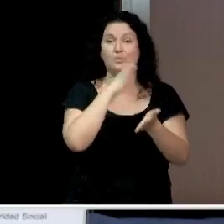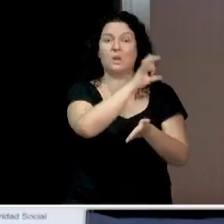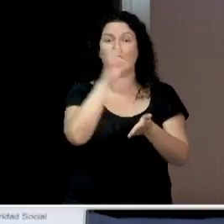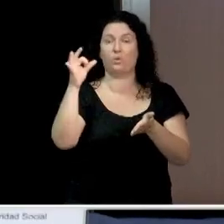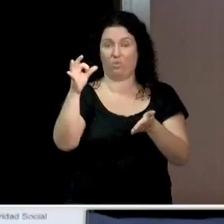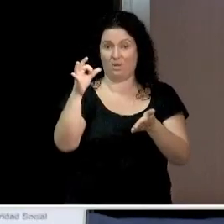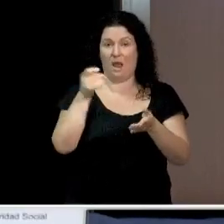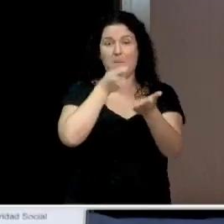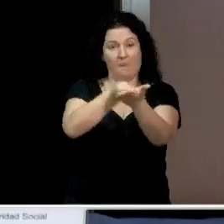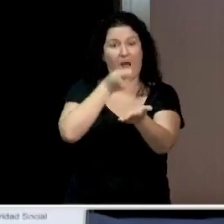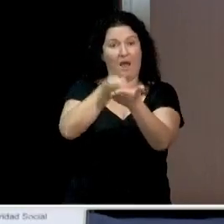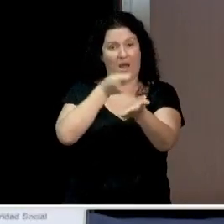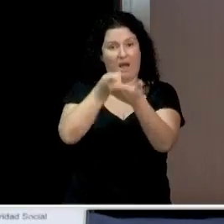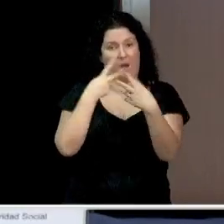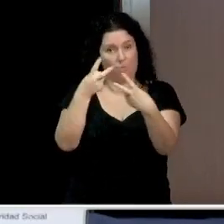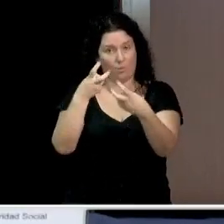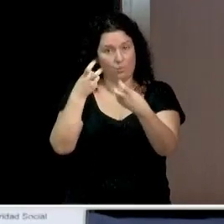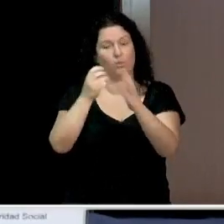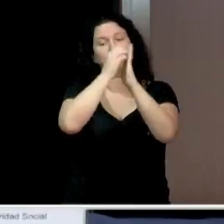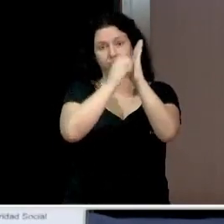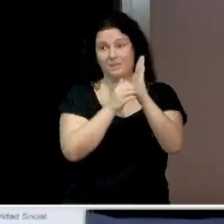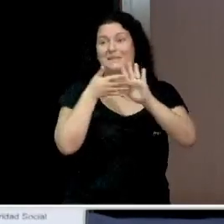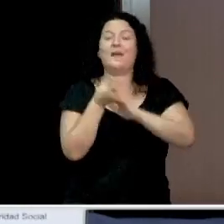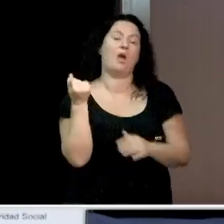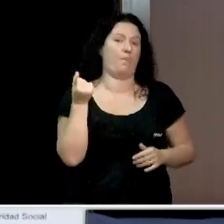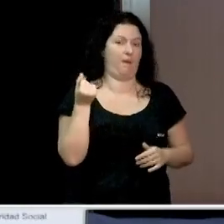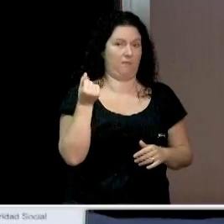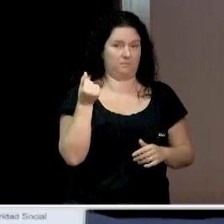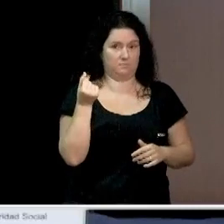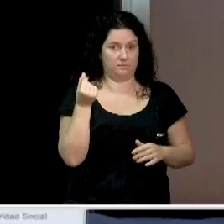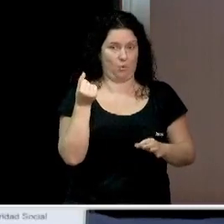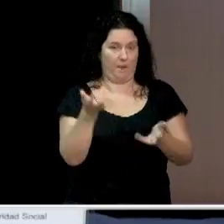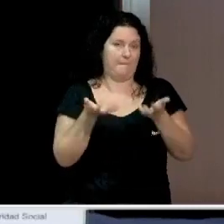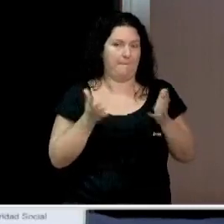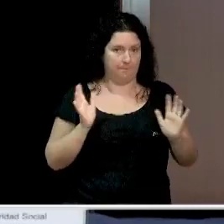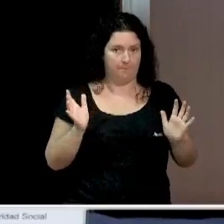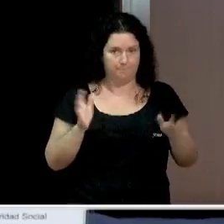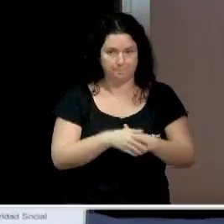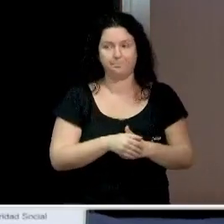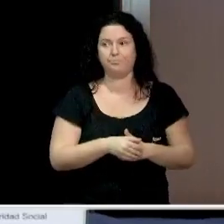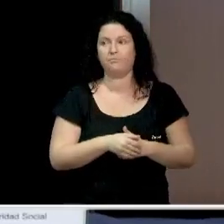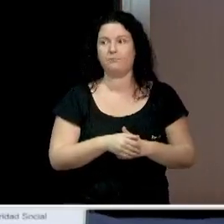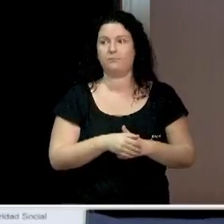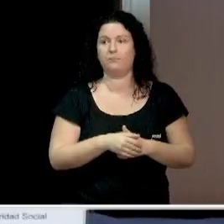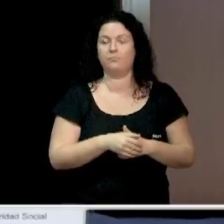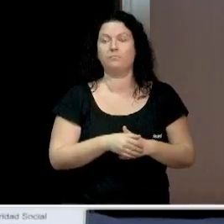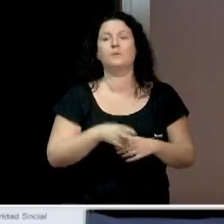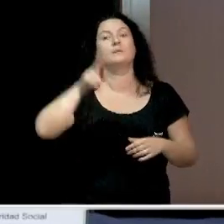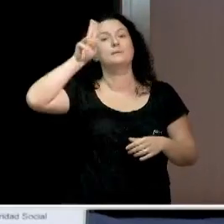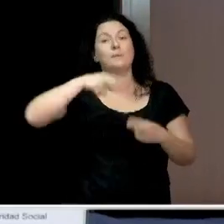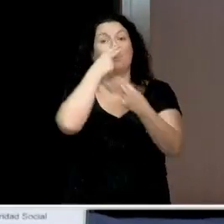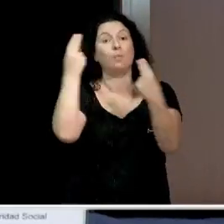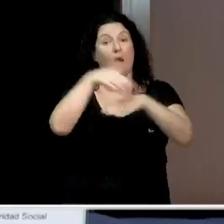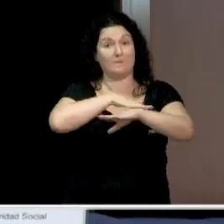seguridad social. Estamos hablando, por lo tanto, de incentivos económicos clarísimos. Además, a la administración